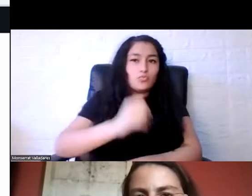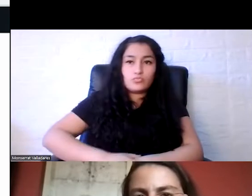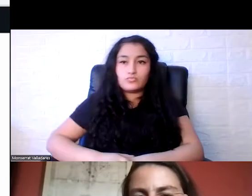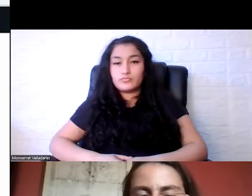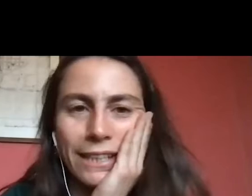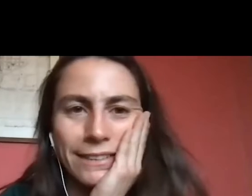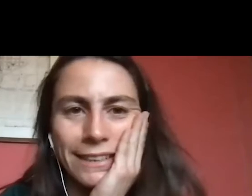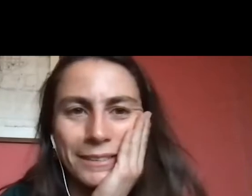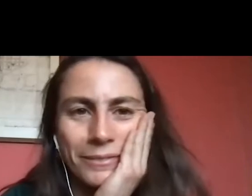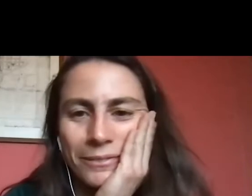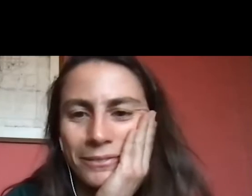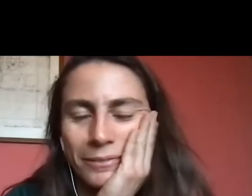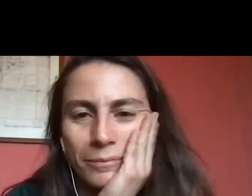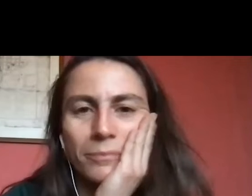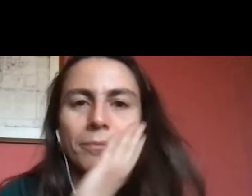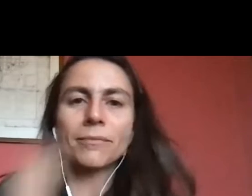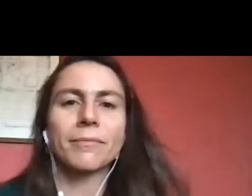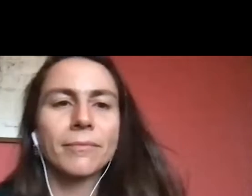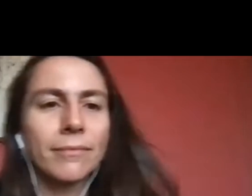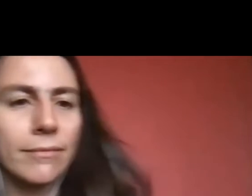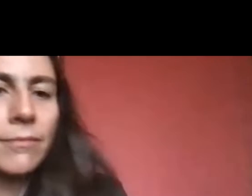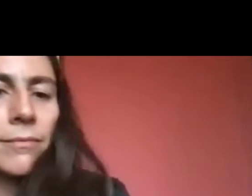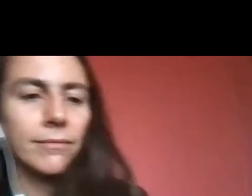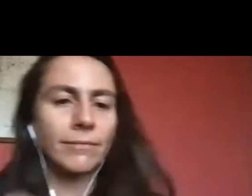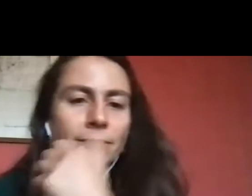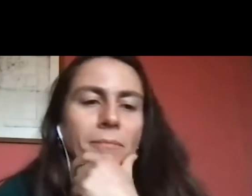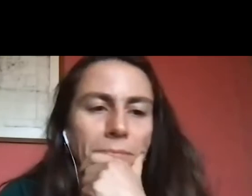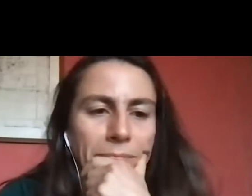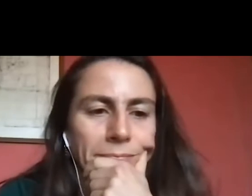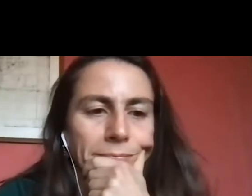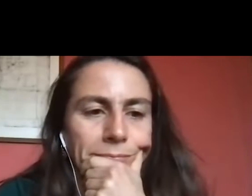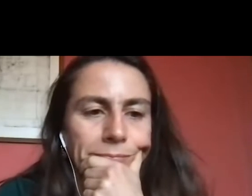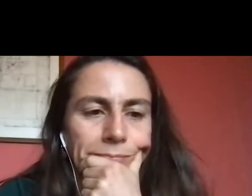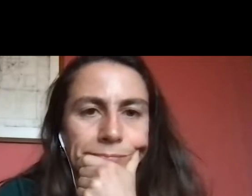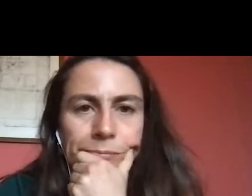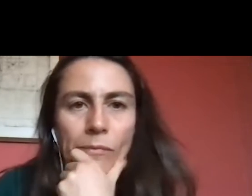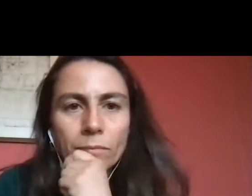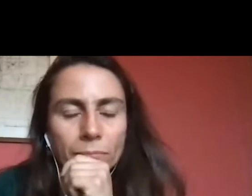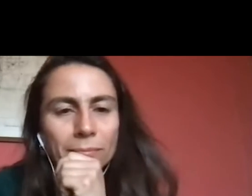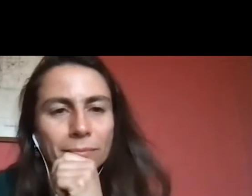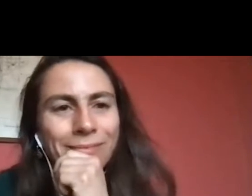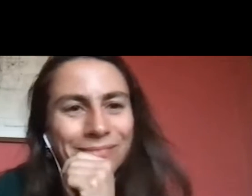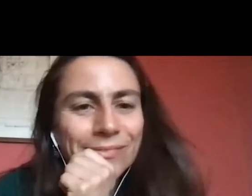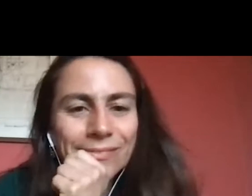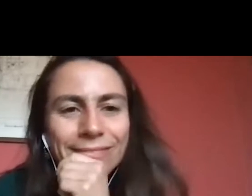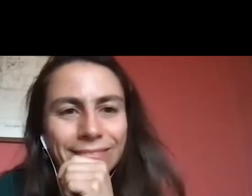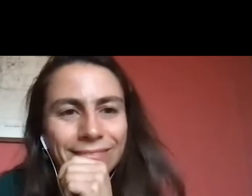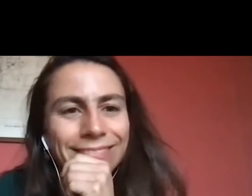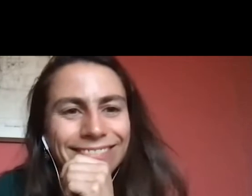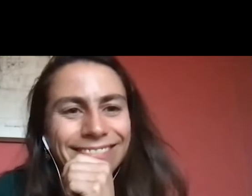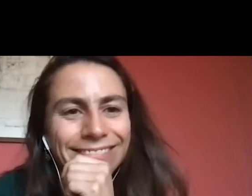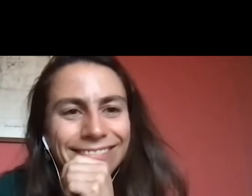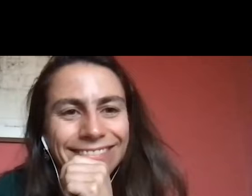Muchas gracias. Muchas gracias. Muy buena presentación, Consu, muy